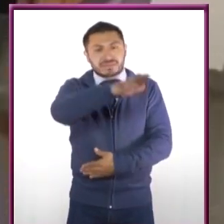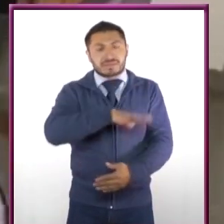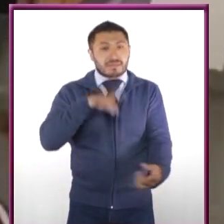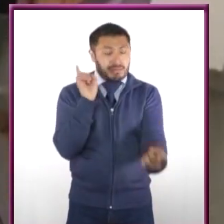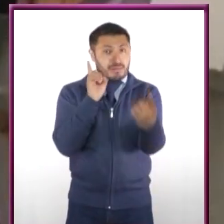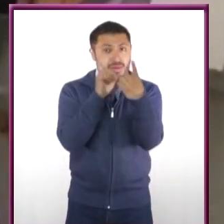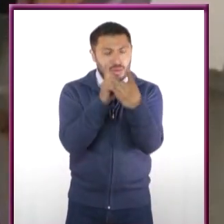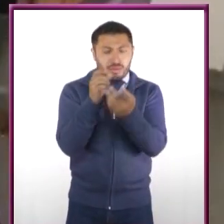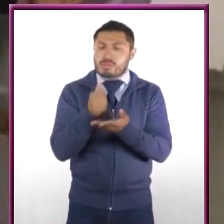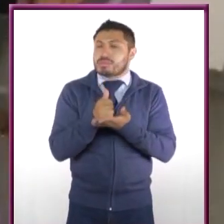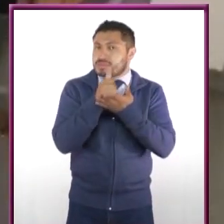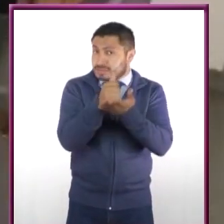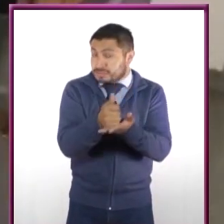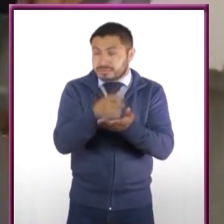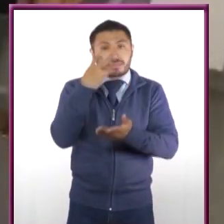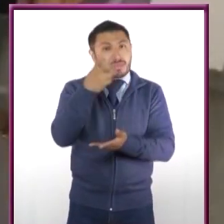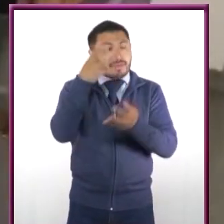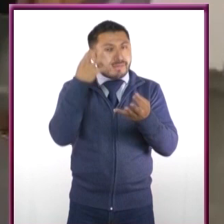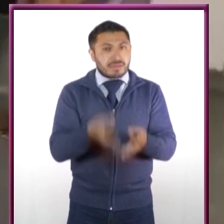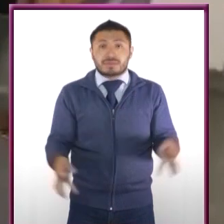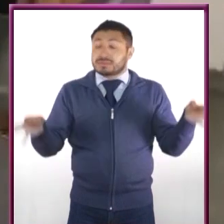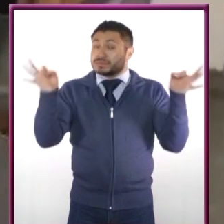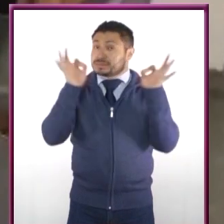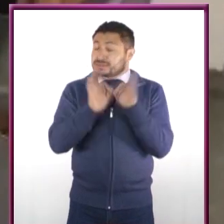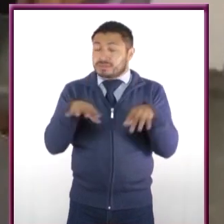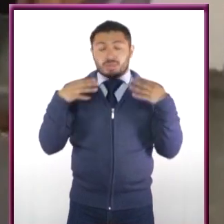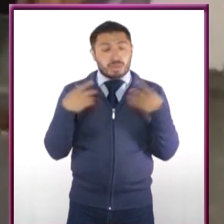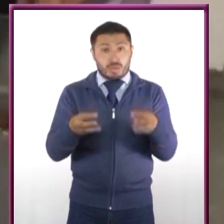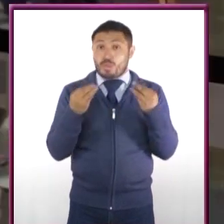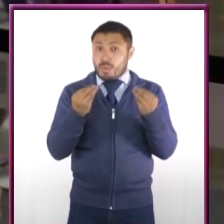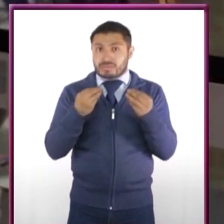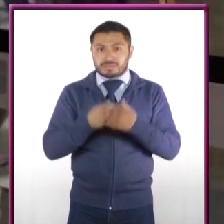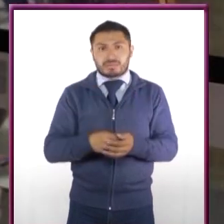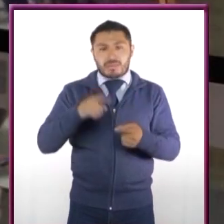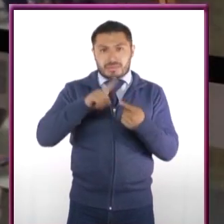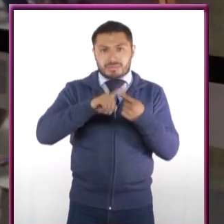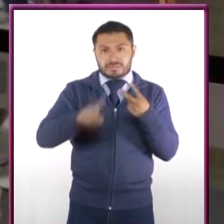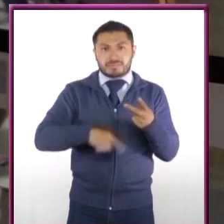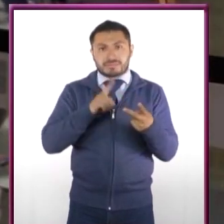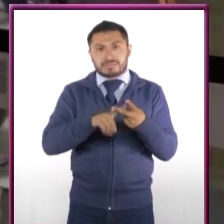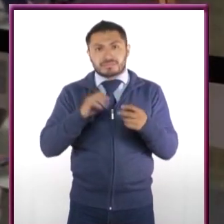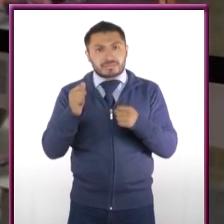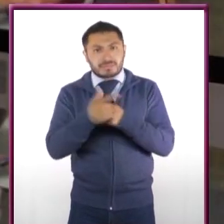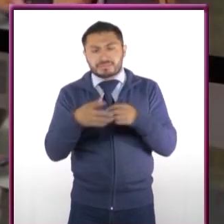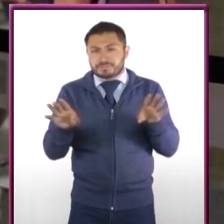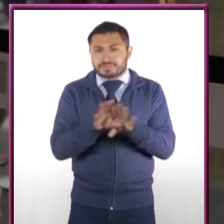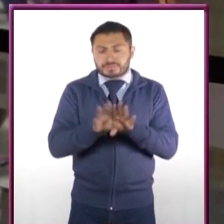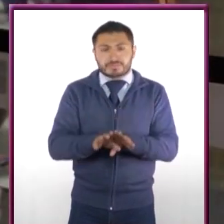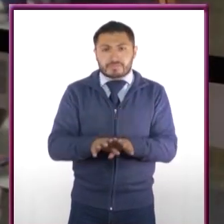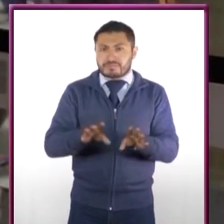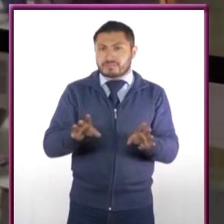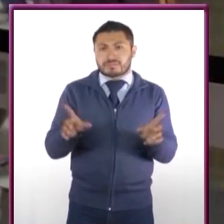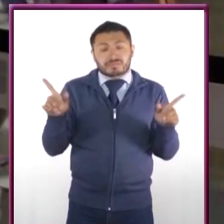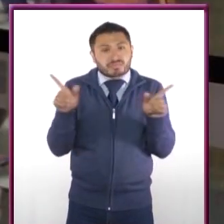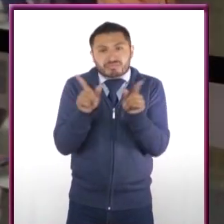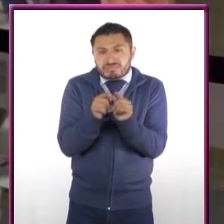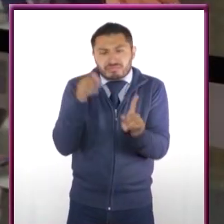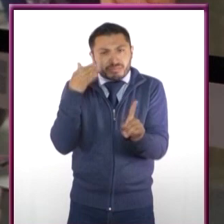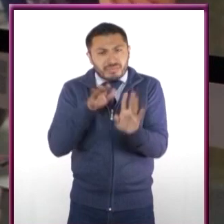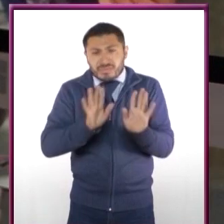vayan ayudando a buscar ayuda. Eso es lo primero y más importante. Segundo, como algo concreto, como les digo,